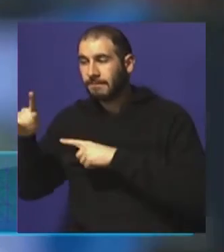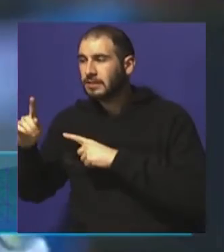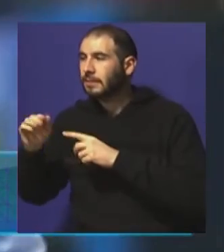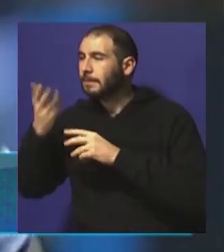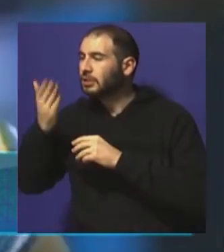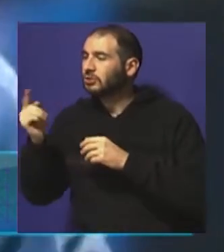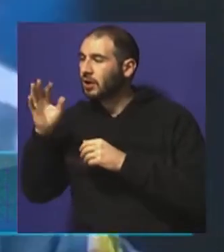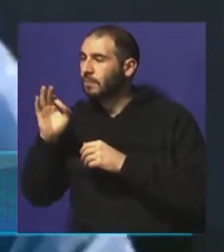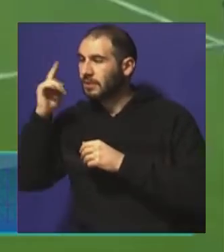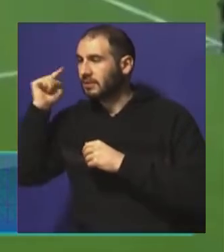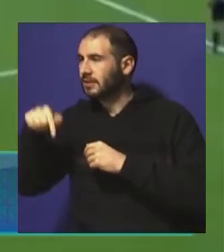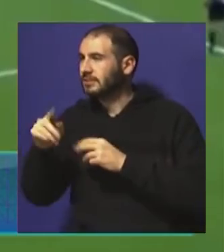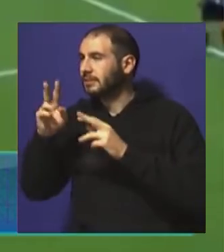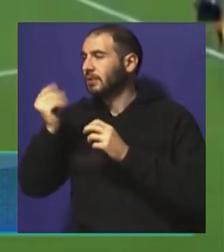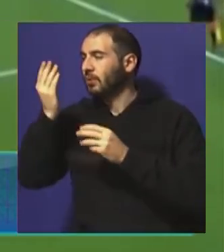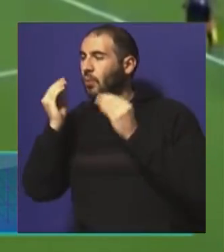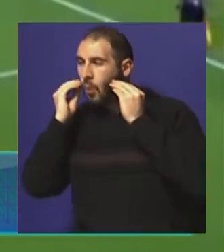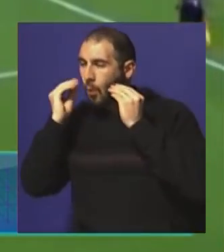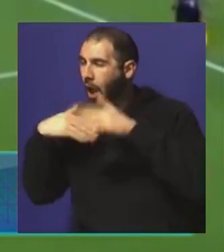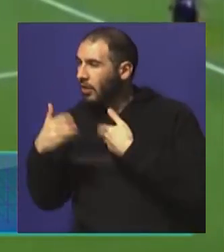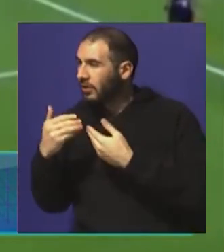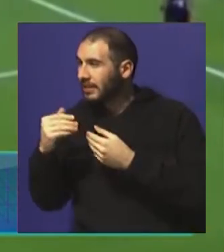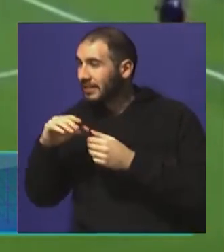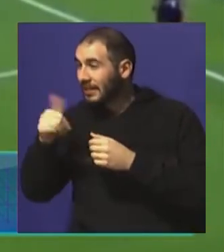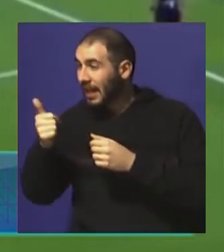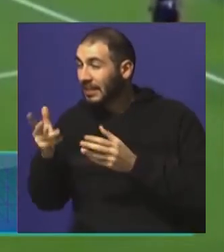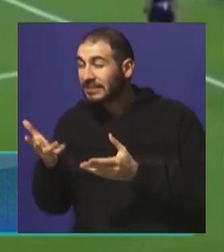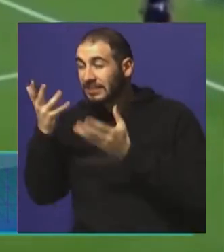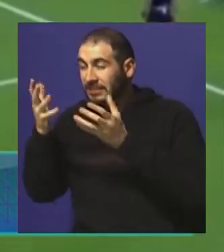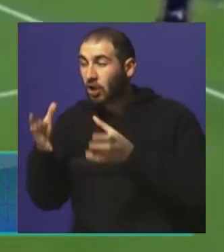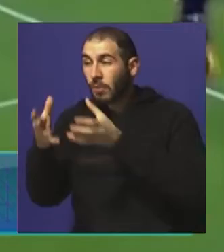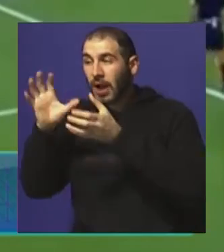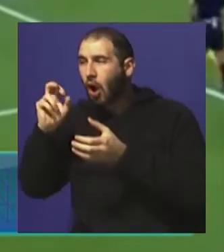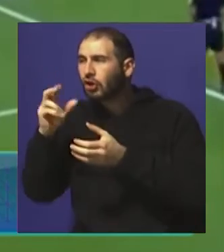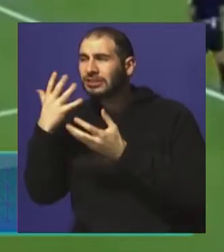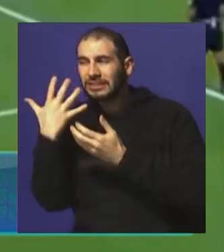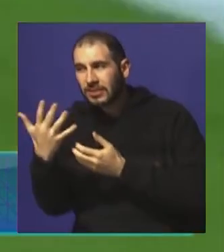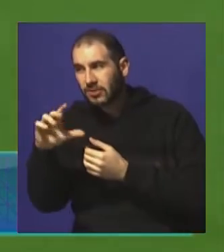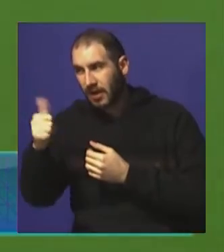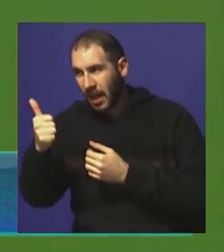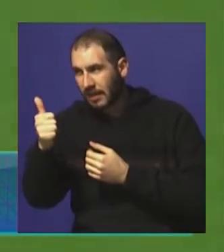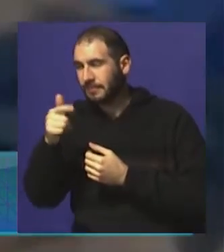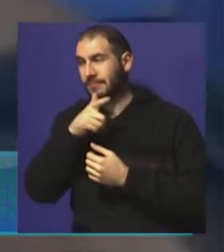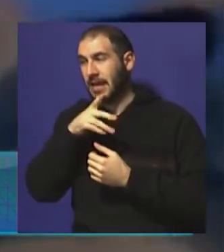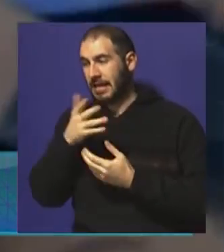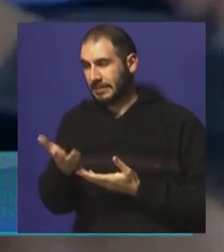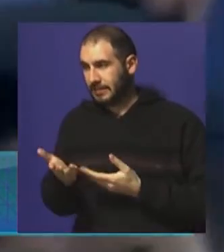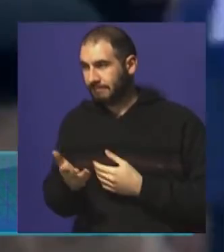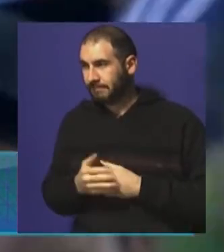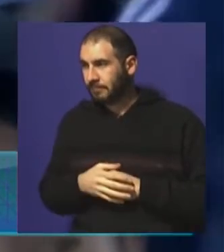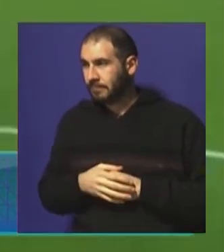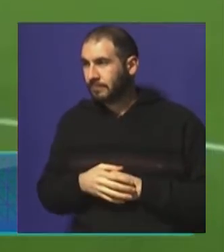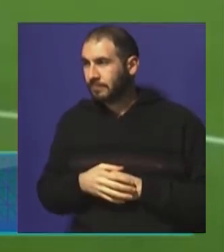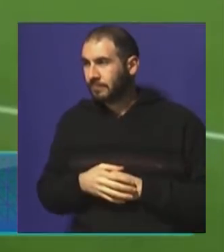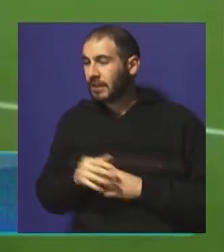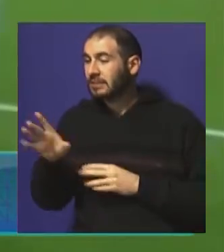mundo tiene sobre un jugador que ha ganado 5 veces el Balón de Oro. Me da toda la impresión que